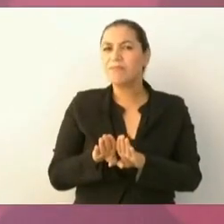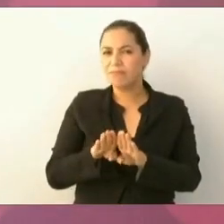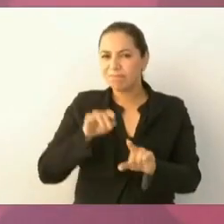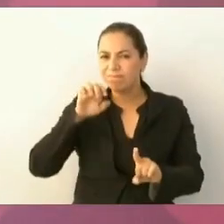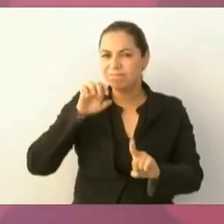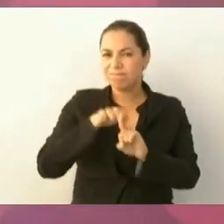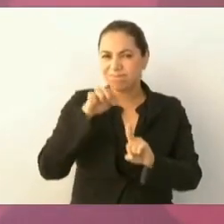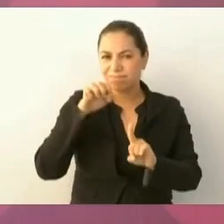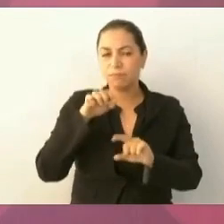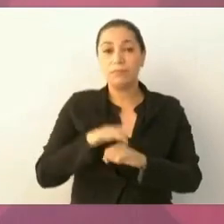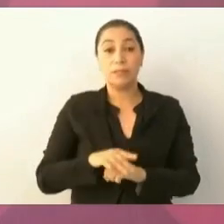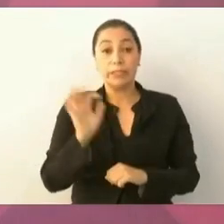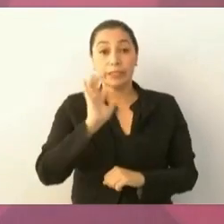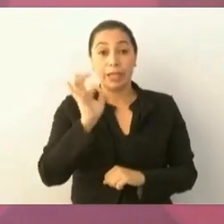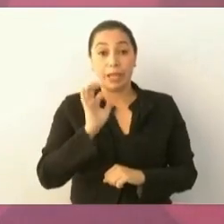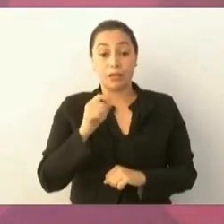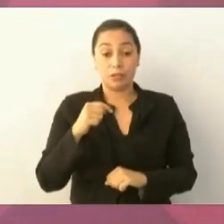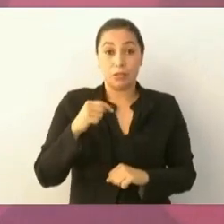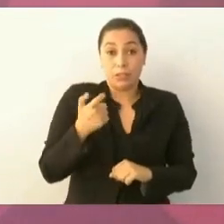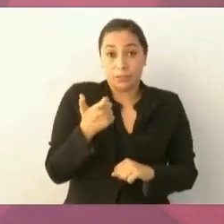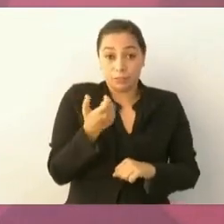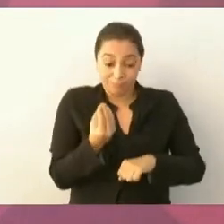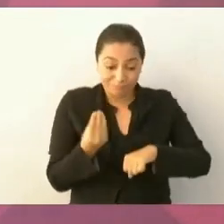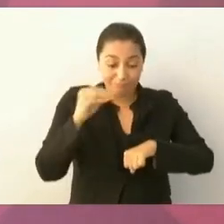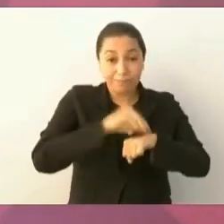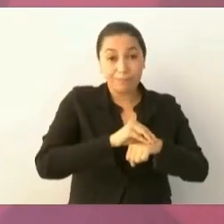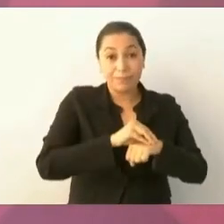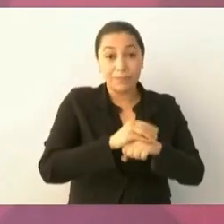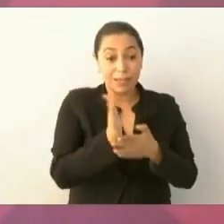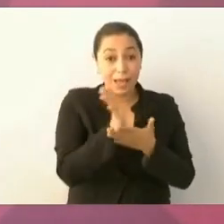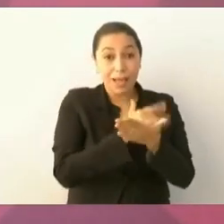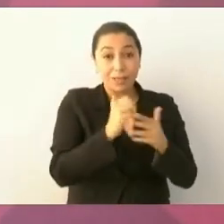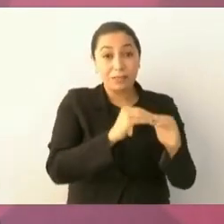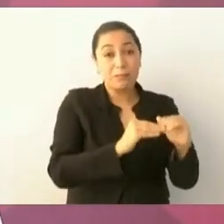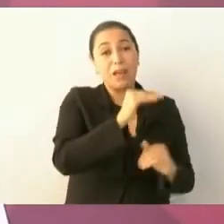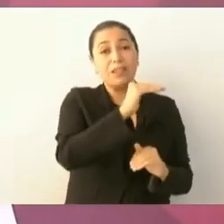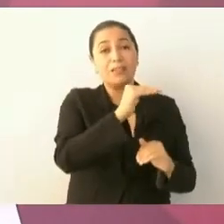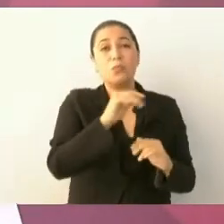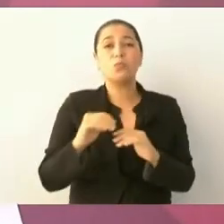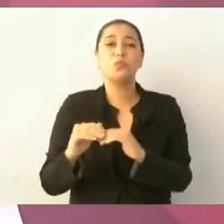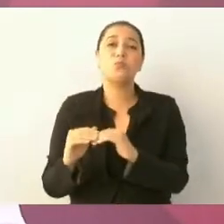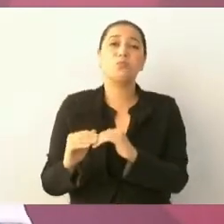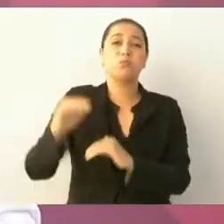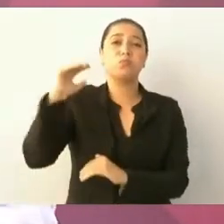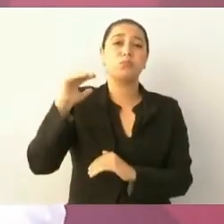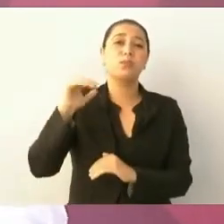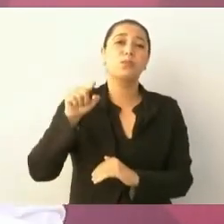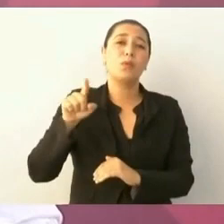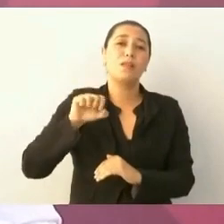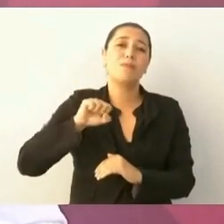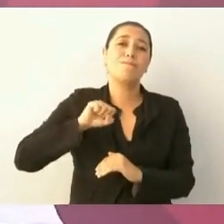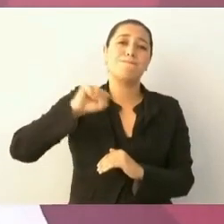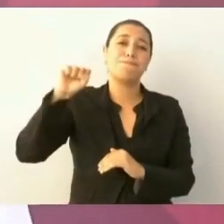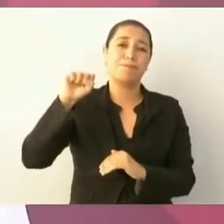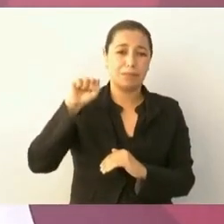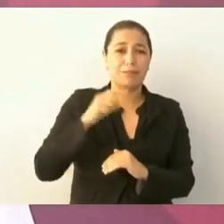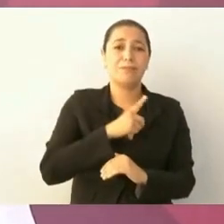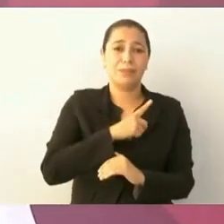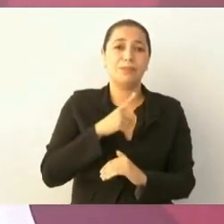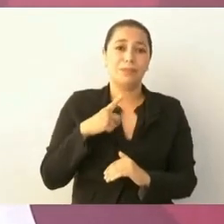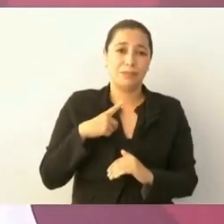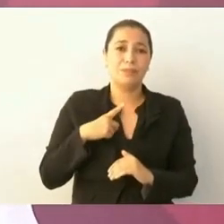De que si aumentaba el salario, iba a aumentar la inflación. Entonces por eso no aumentaba el